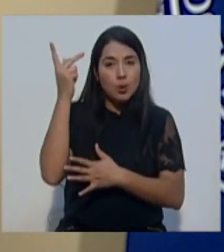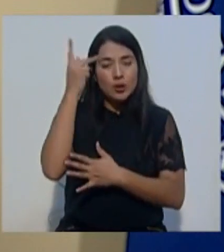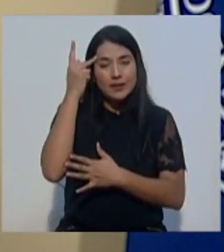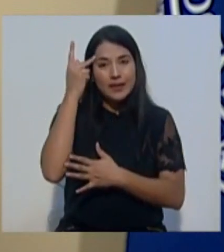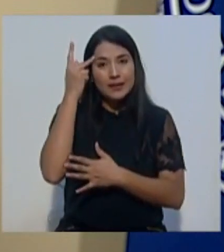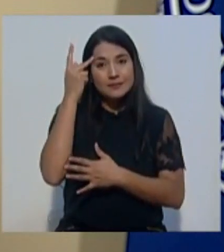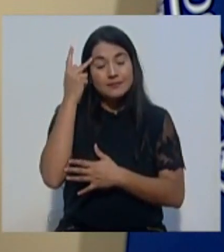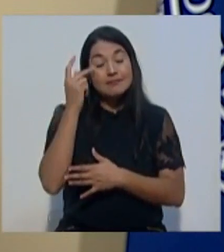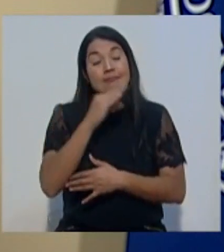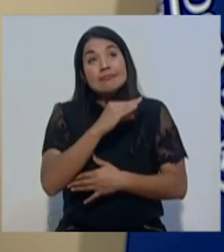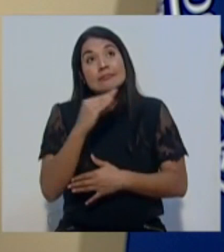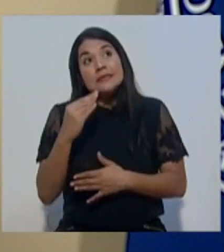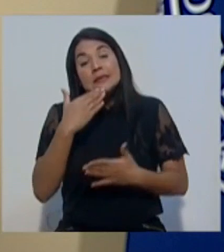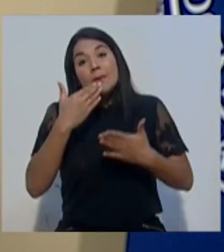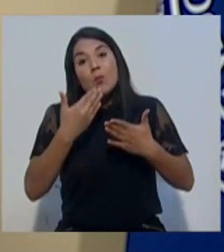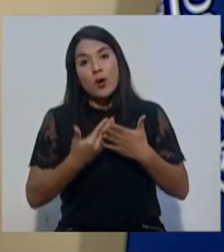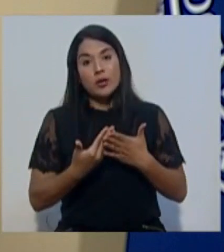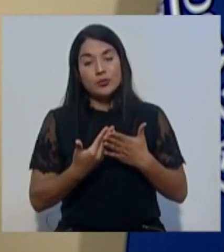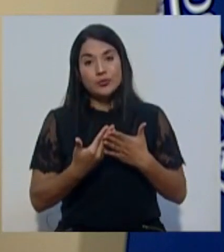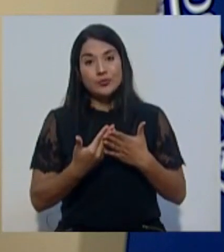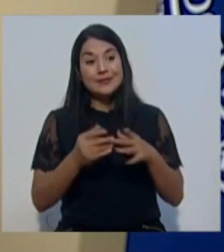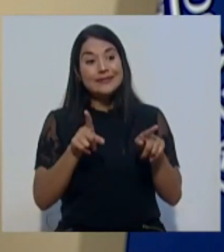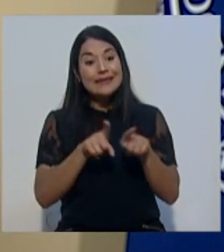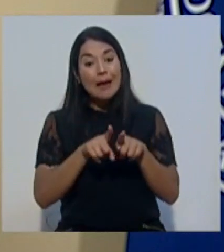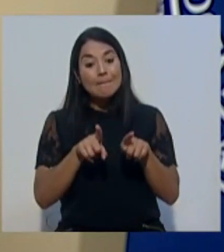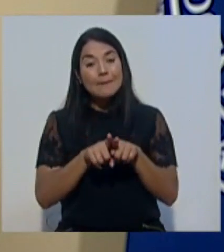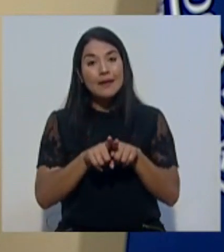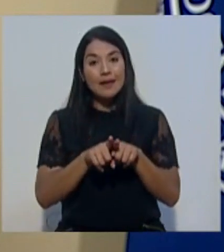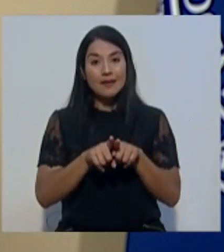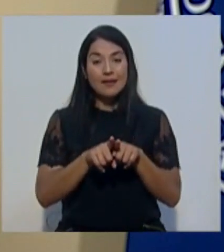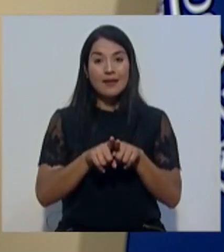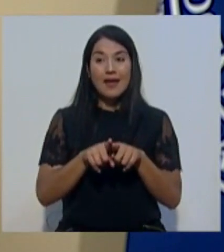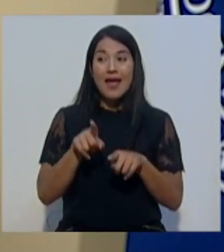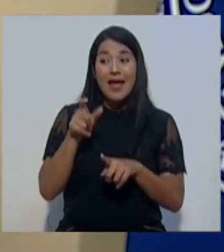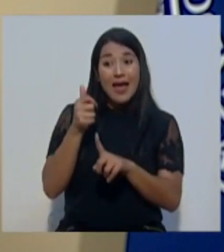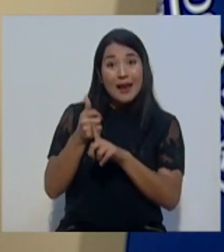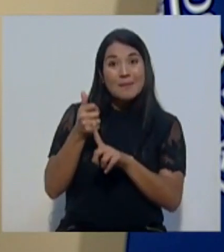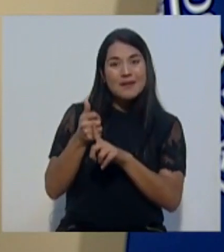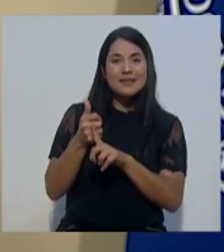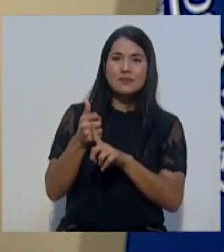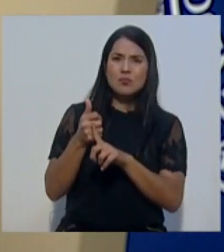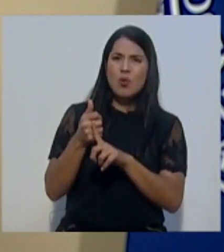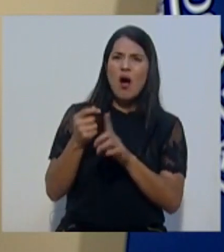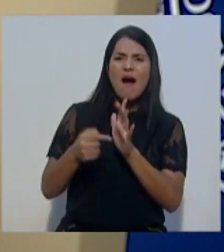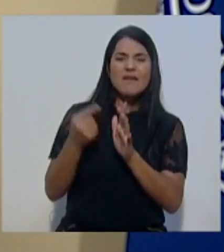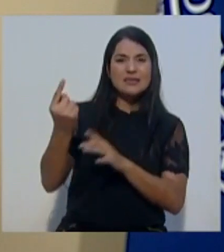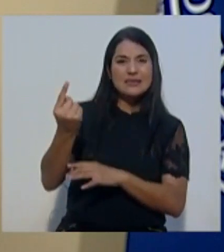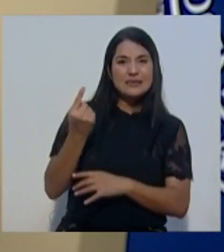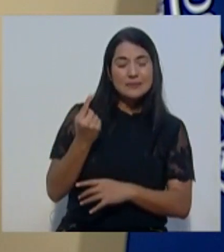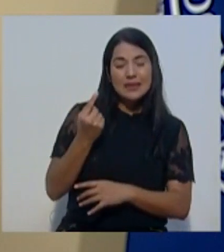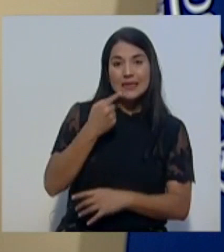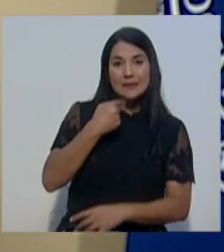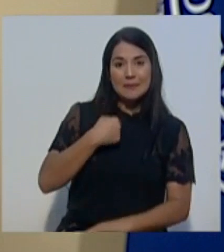y bueno, también él mismo es en estas ocasiones el que se ha acercado a mí